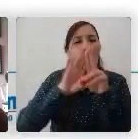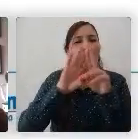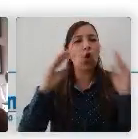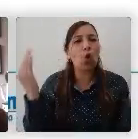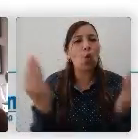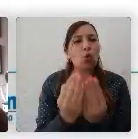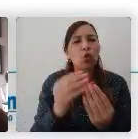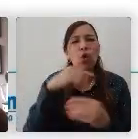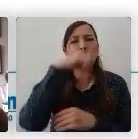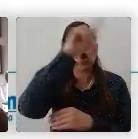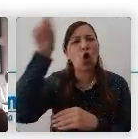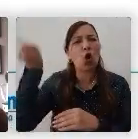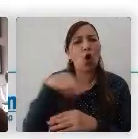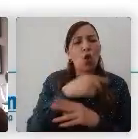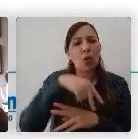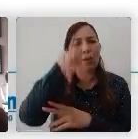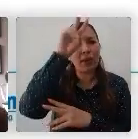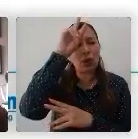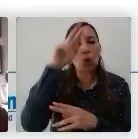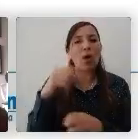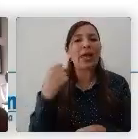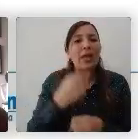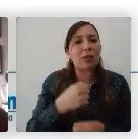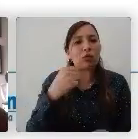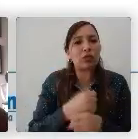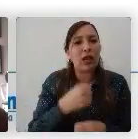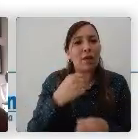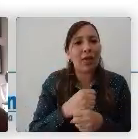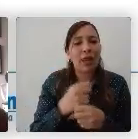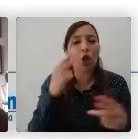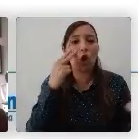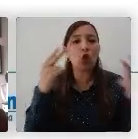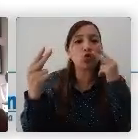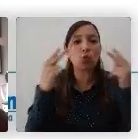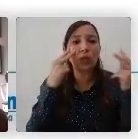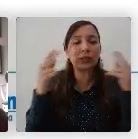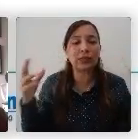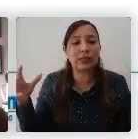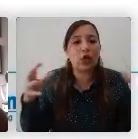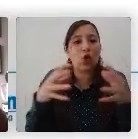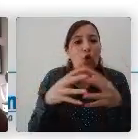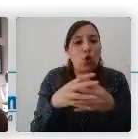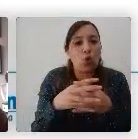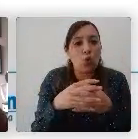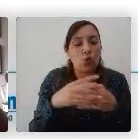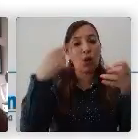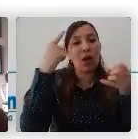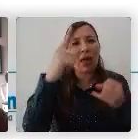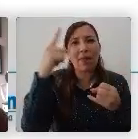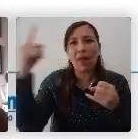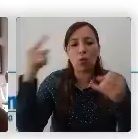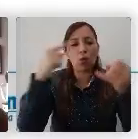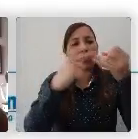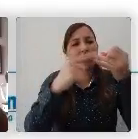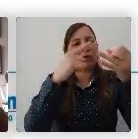oportunidades en el desarrollo de nuestro turismo comunitario y cada uno con un matiz distinto con la